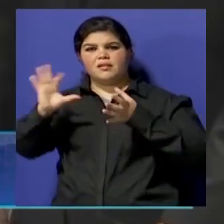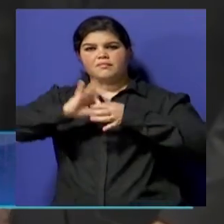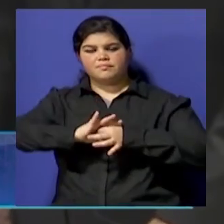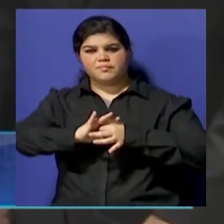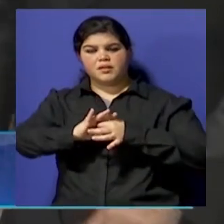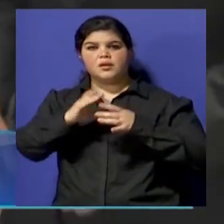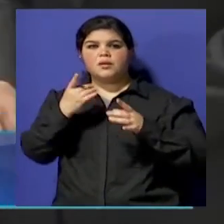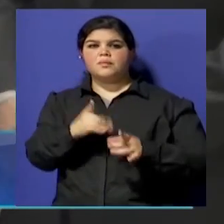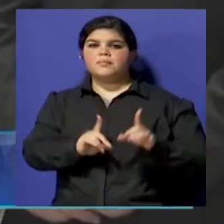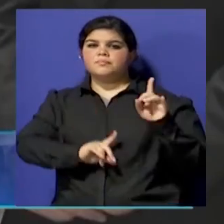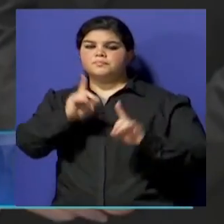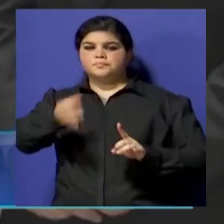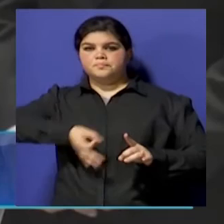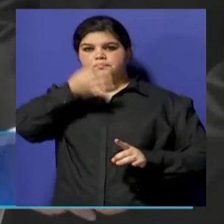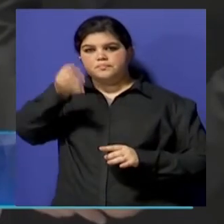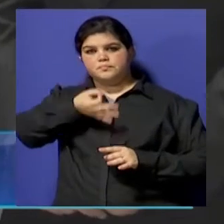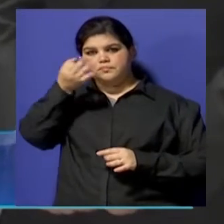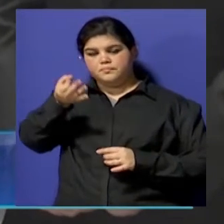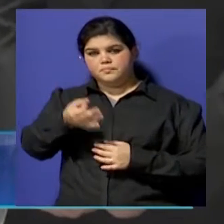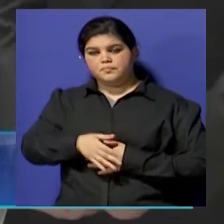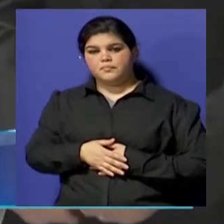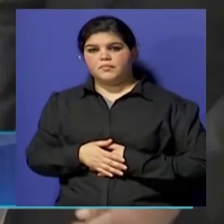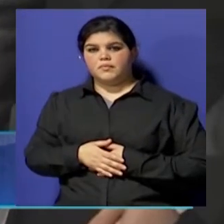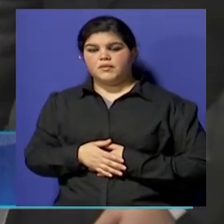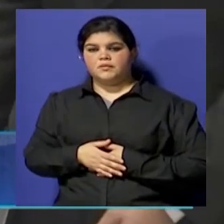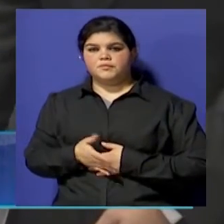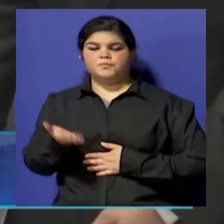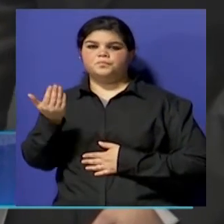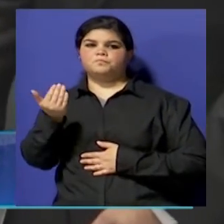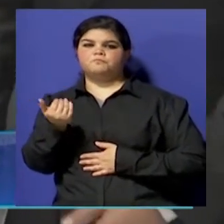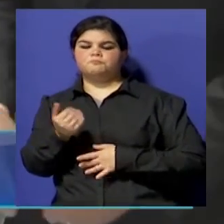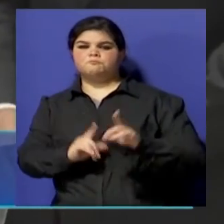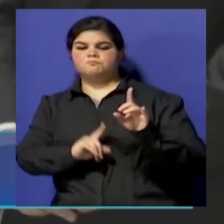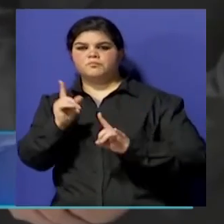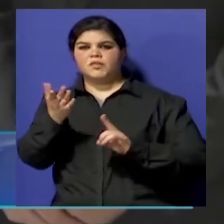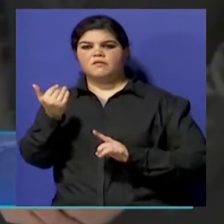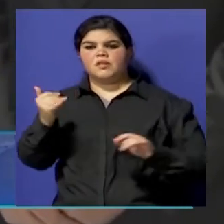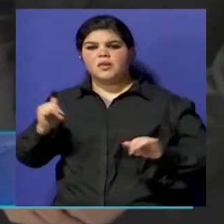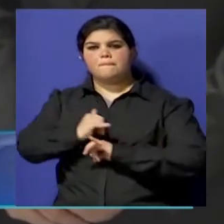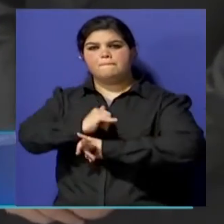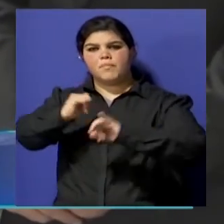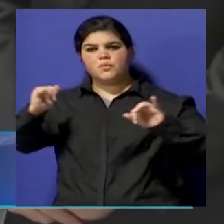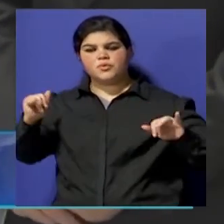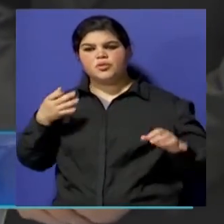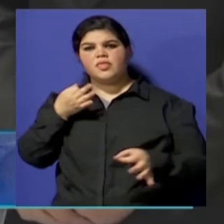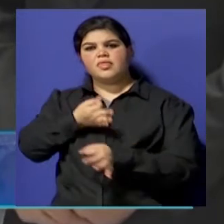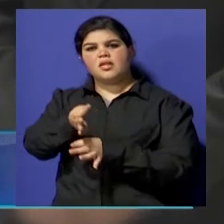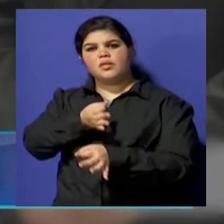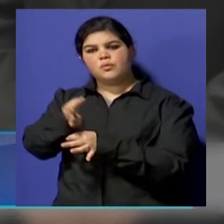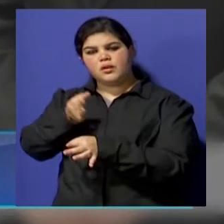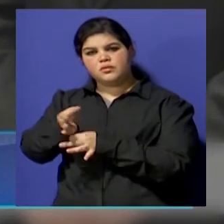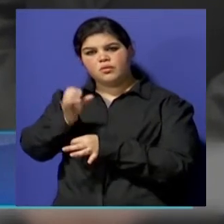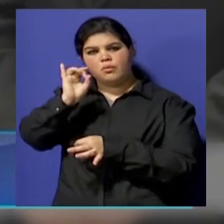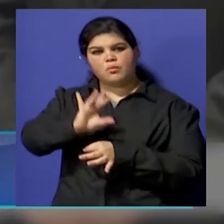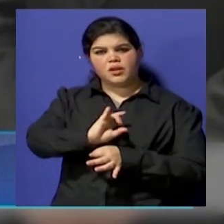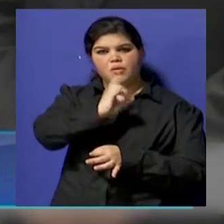el discurso, por ahí hace falta más promoción desde la educación, no solamente desde la